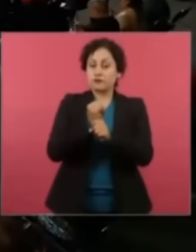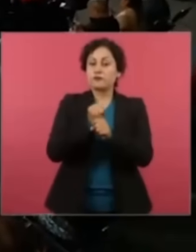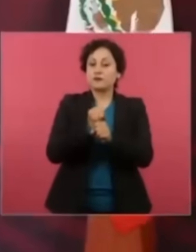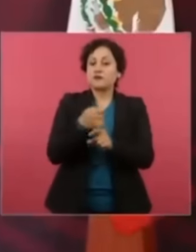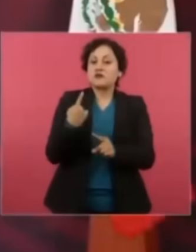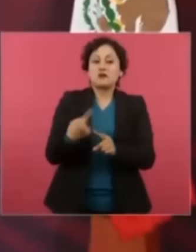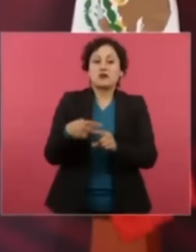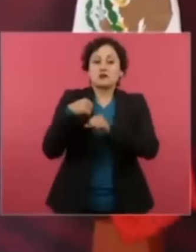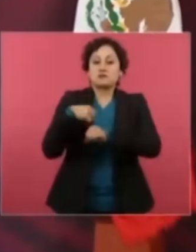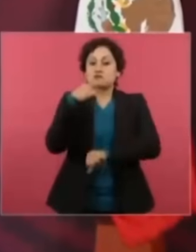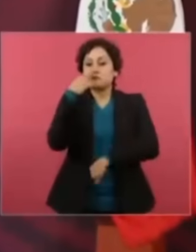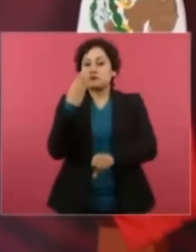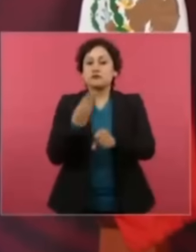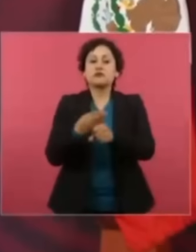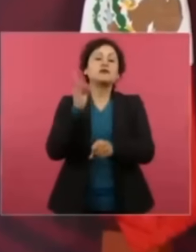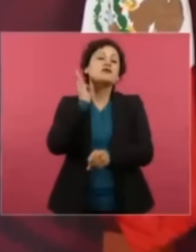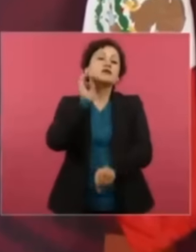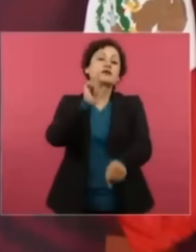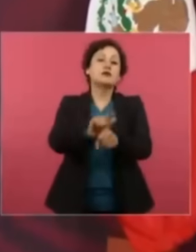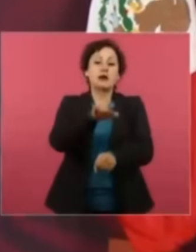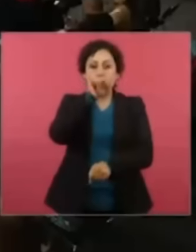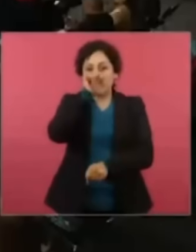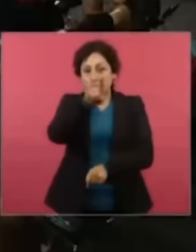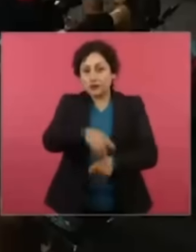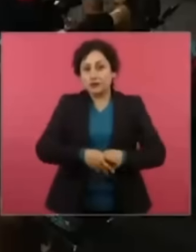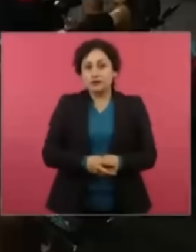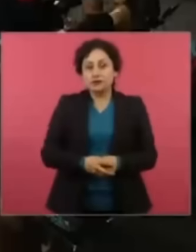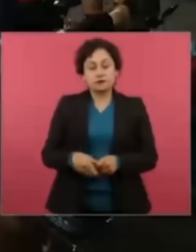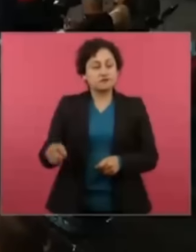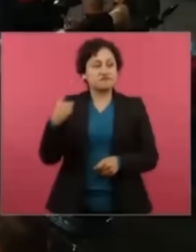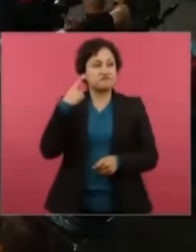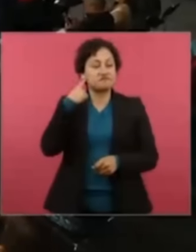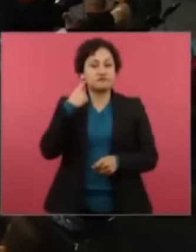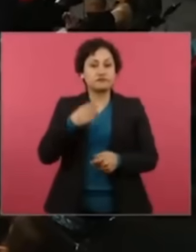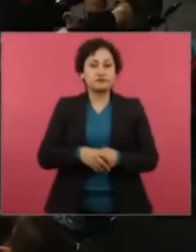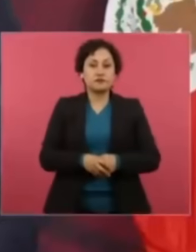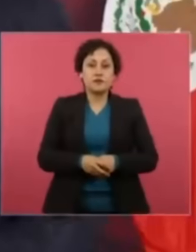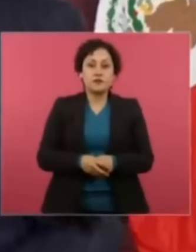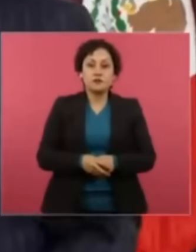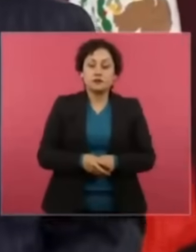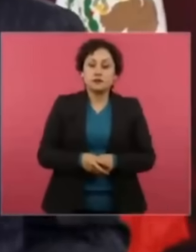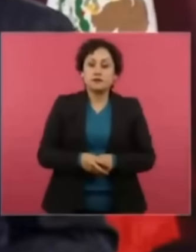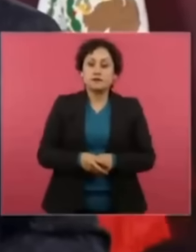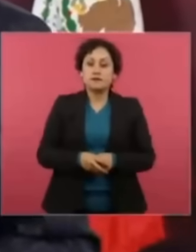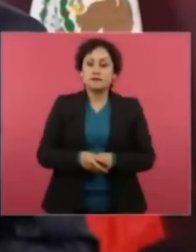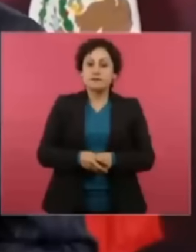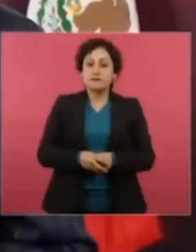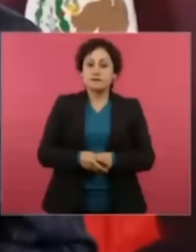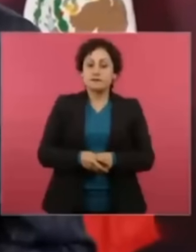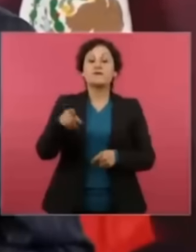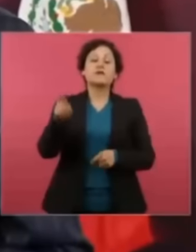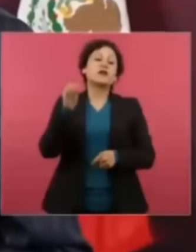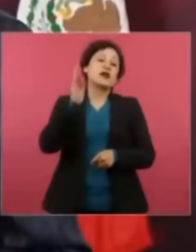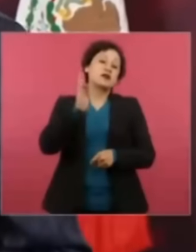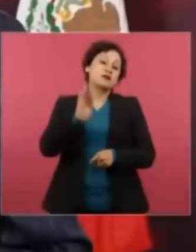el delito de los cinco jóvenes que ocurrió en Jalisco desde el fuero común Por lo cual